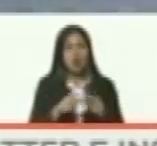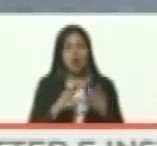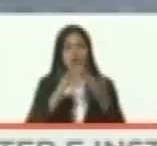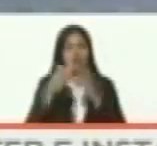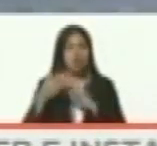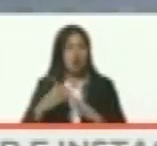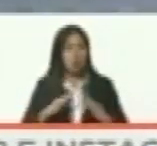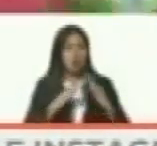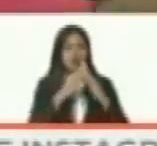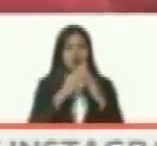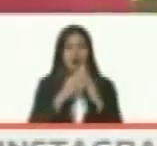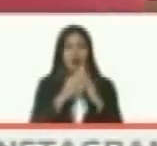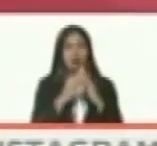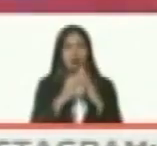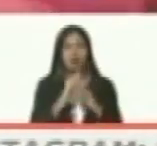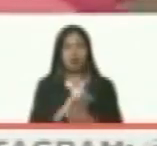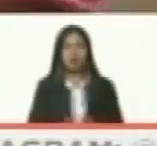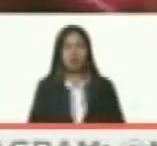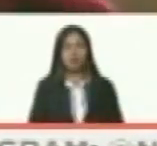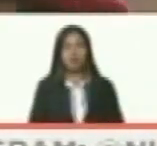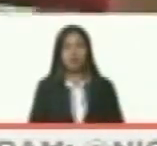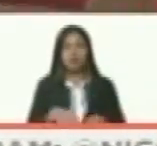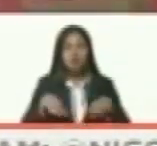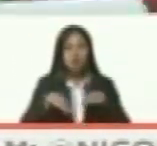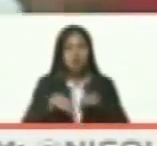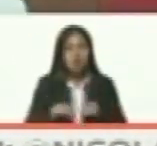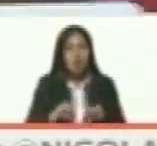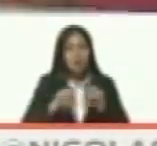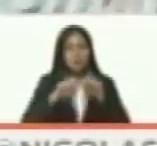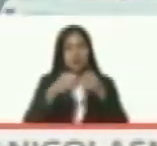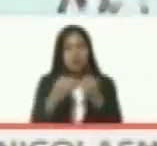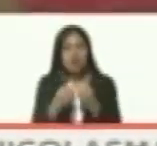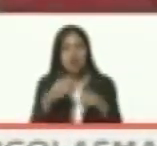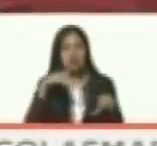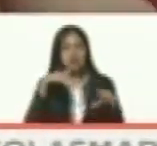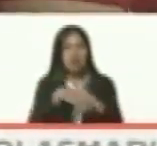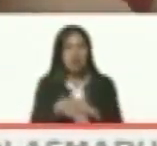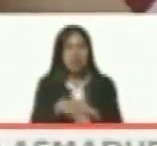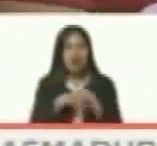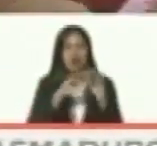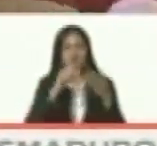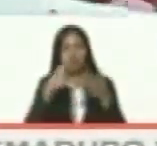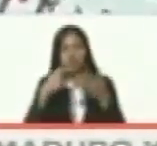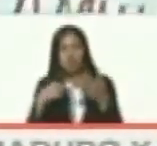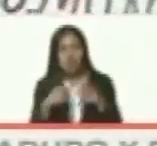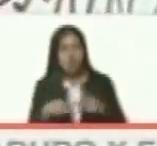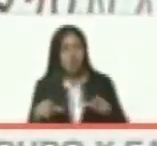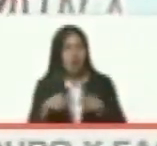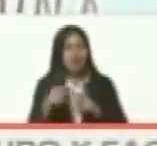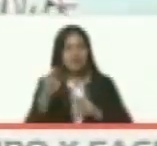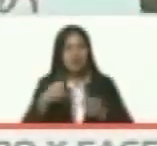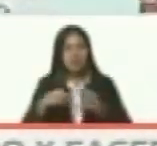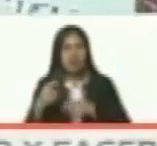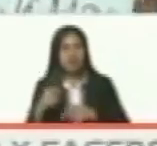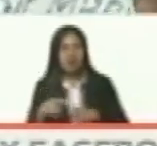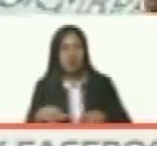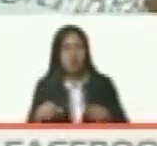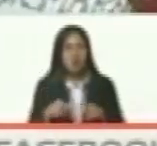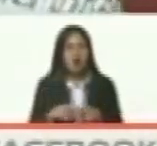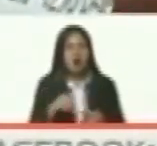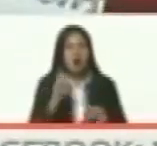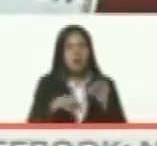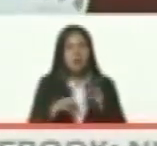comunes. La textilera, la panadería, la zapatería, la herrería, para zonas